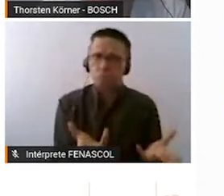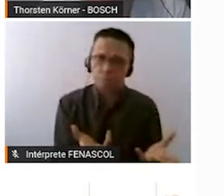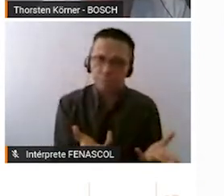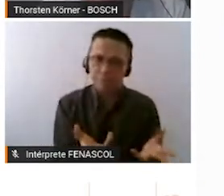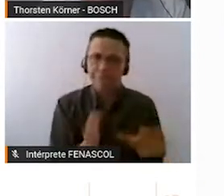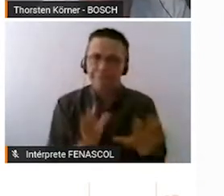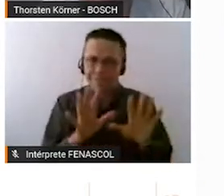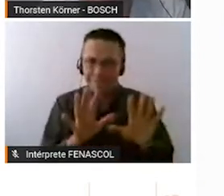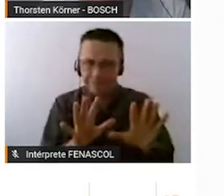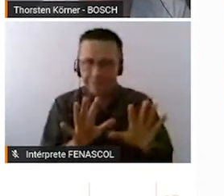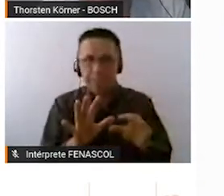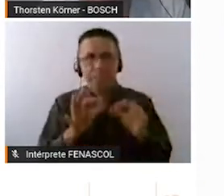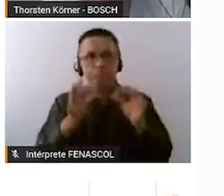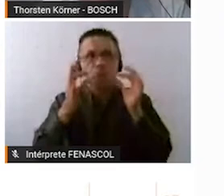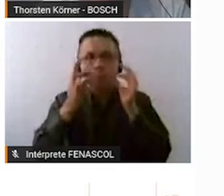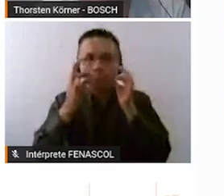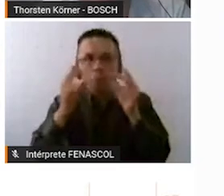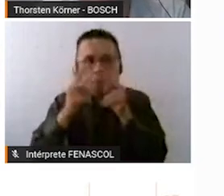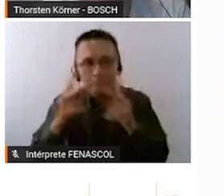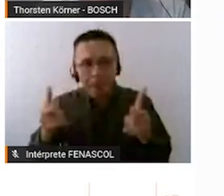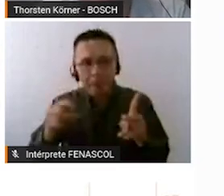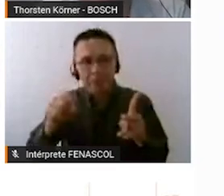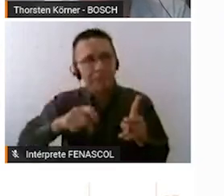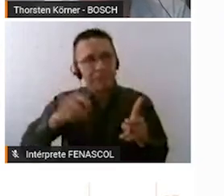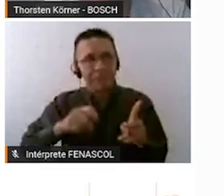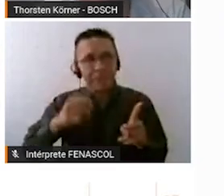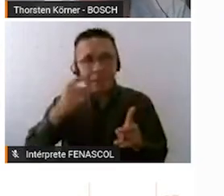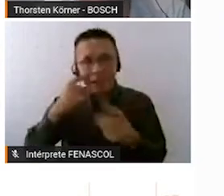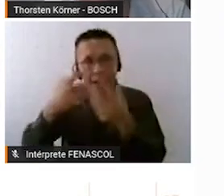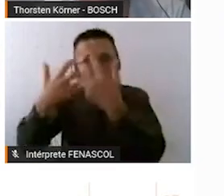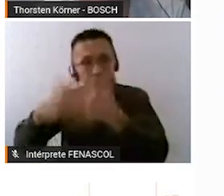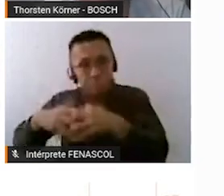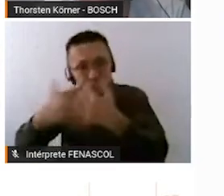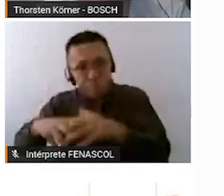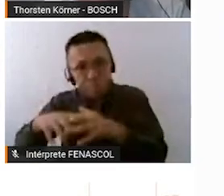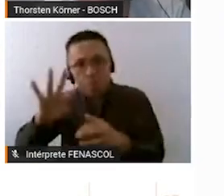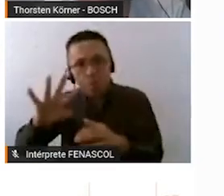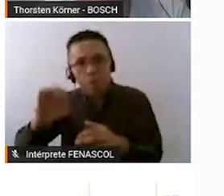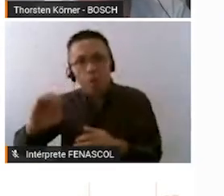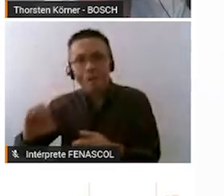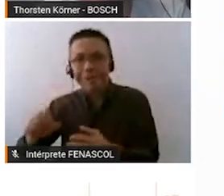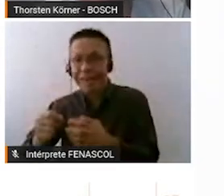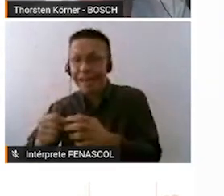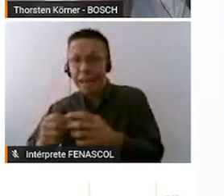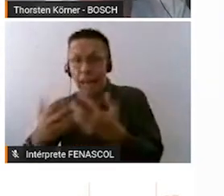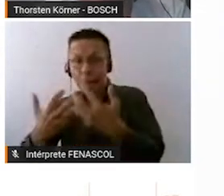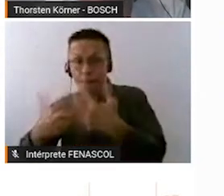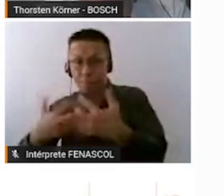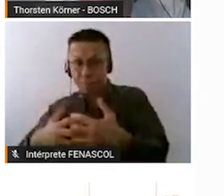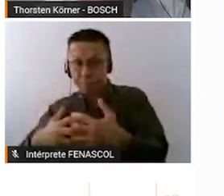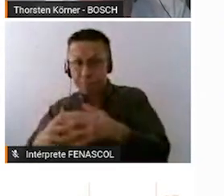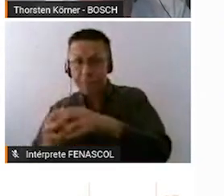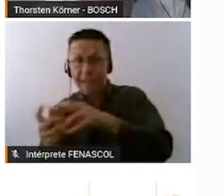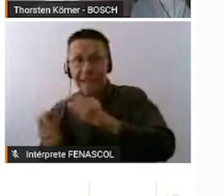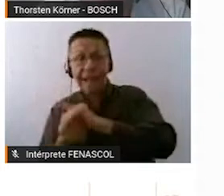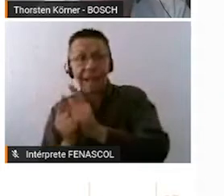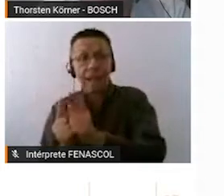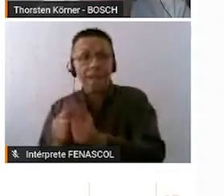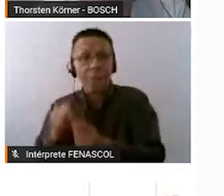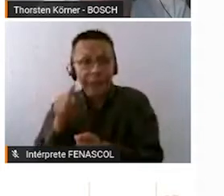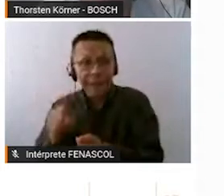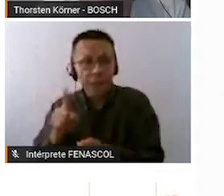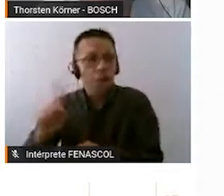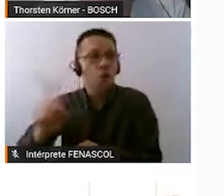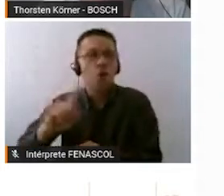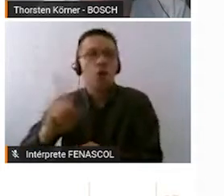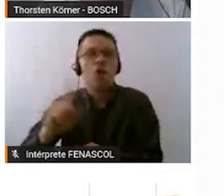nosotros. El principal cambio en la industria 4.0 no se da en las máquinas, se da en las organizaciones. Y